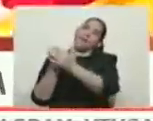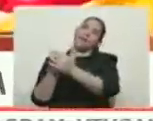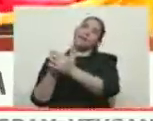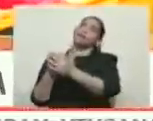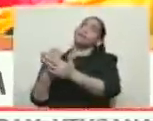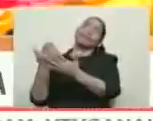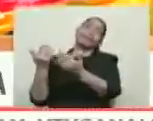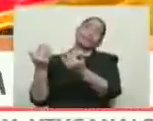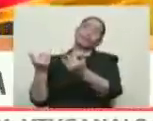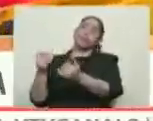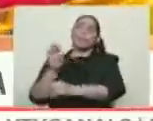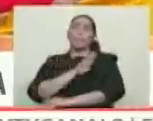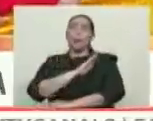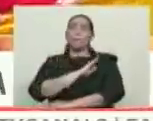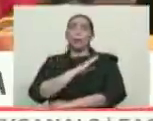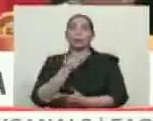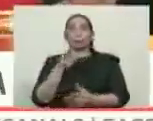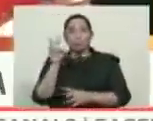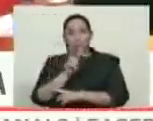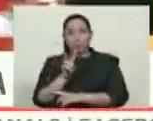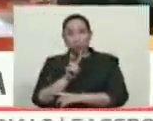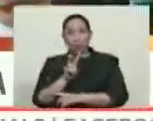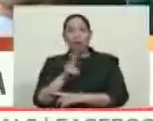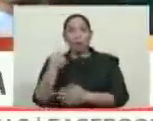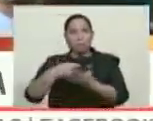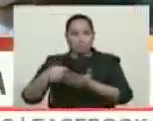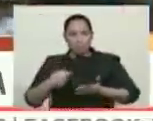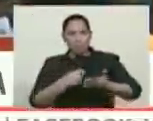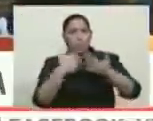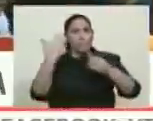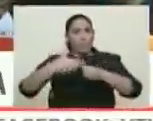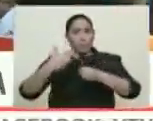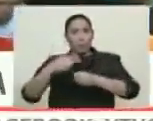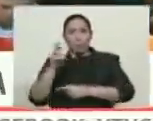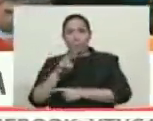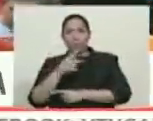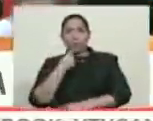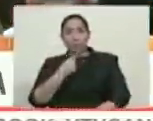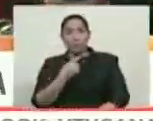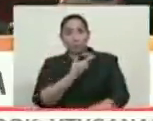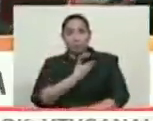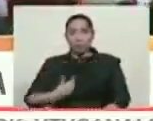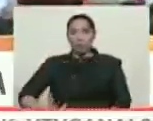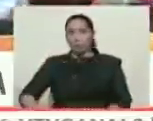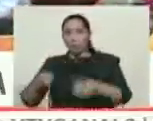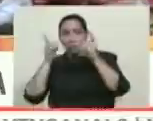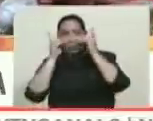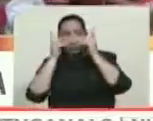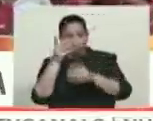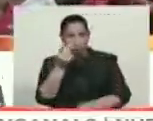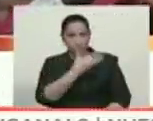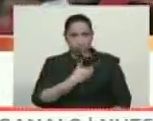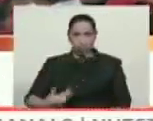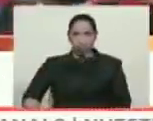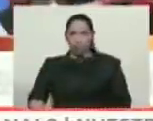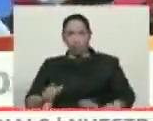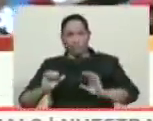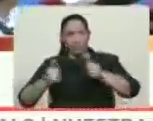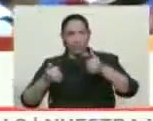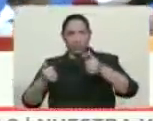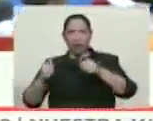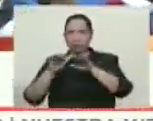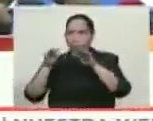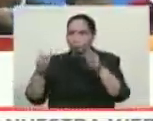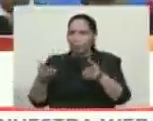ellos, la inversión de Petróleos de Venezuela. Ha dicho allí la vicepresidenta ejecutiva de la República que va a comenzar una mesa de diálogo con